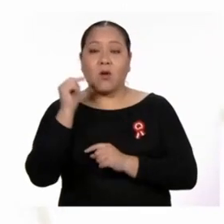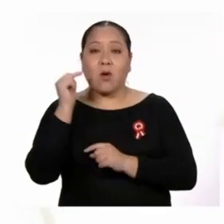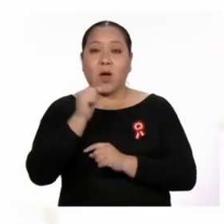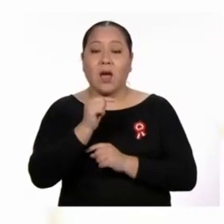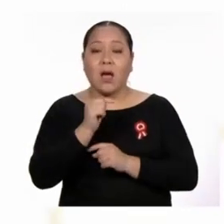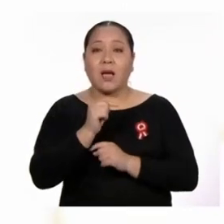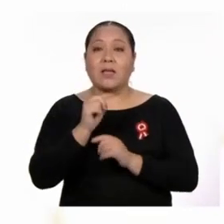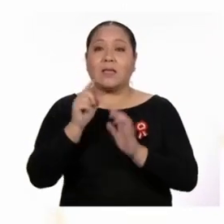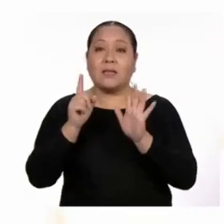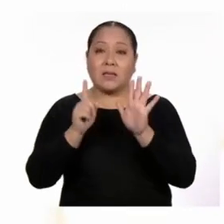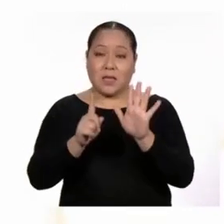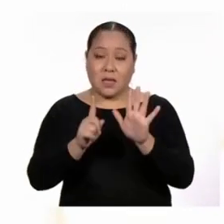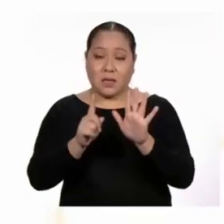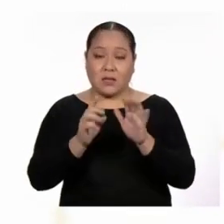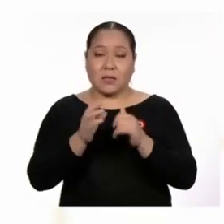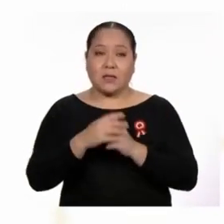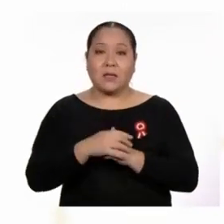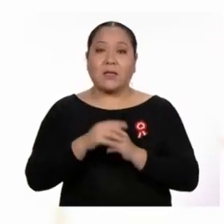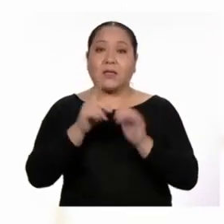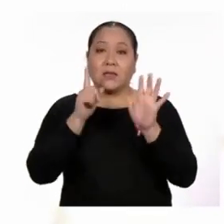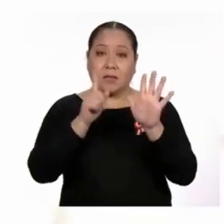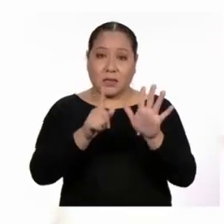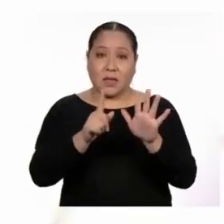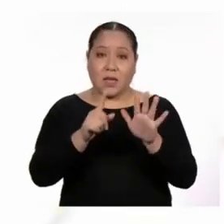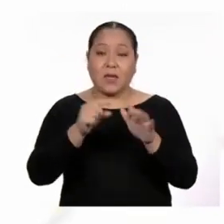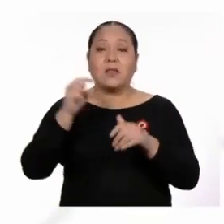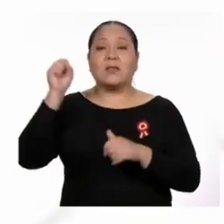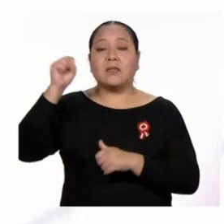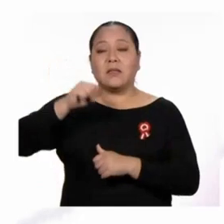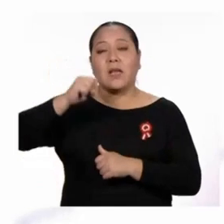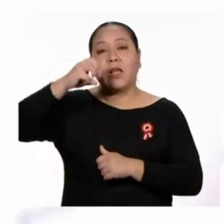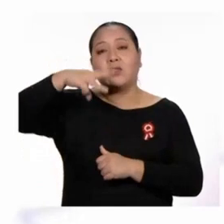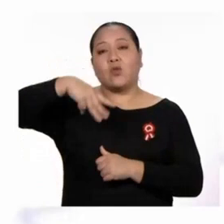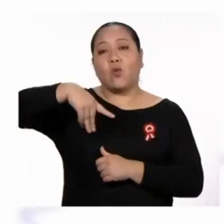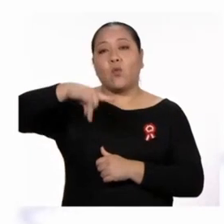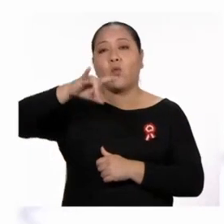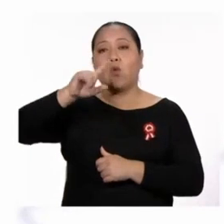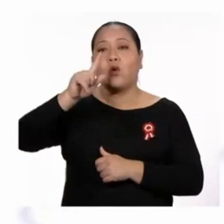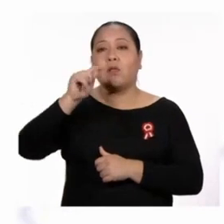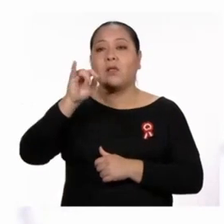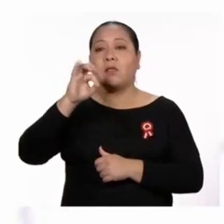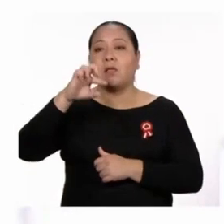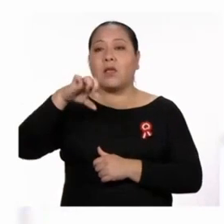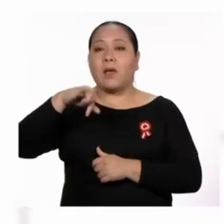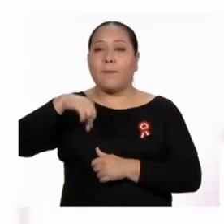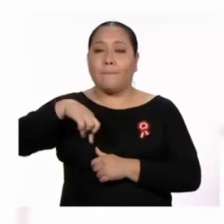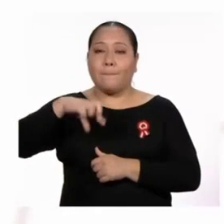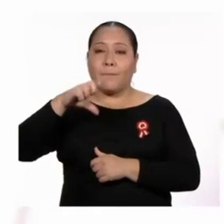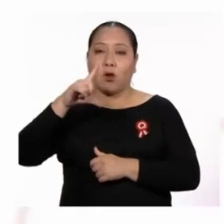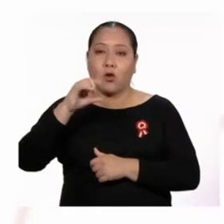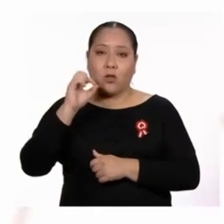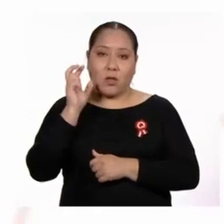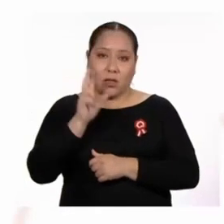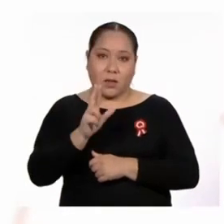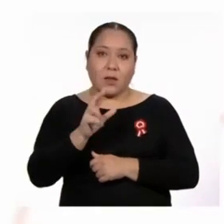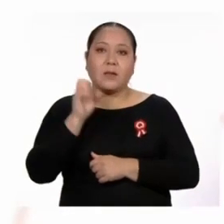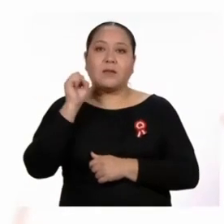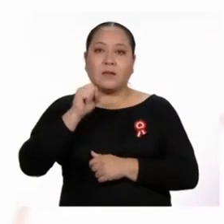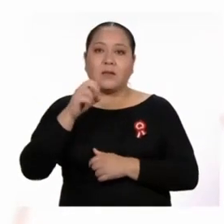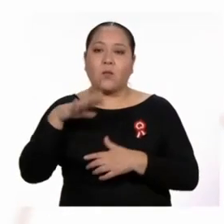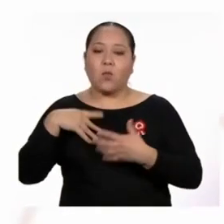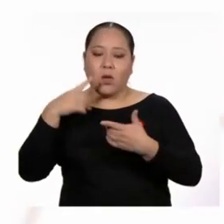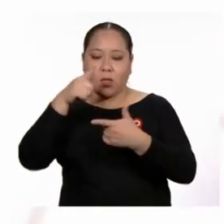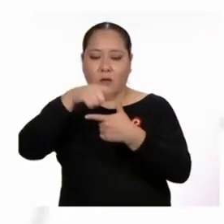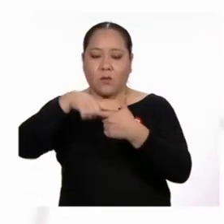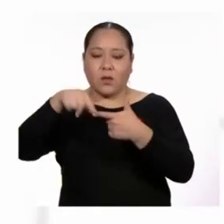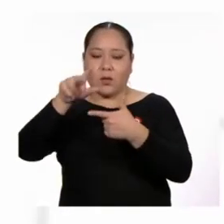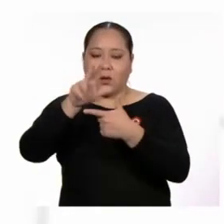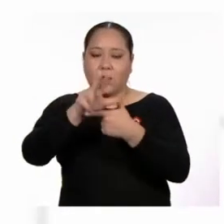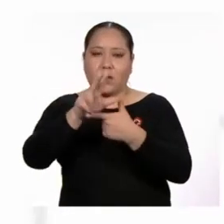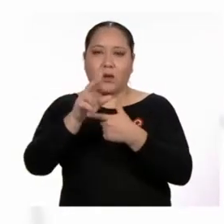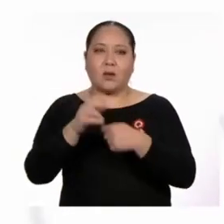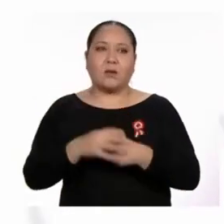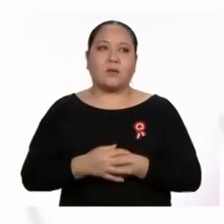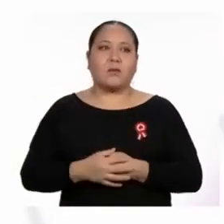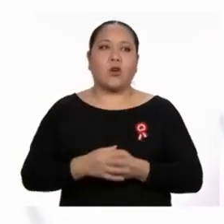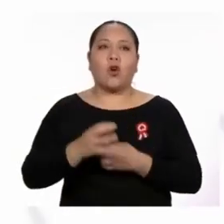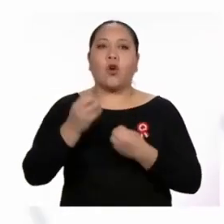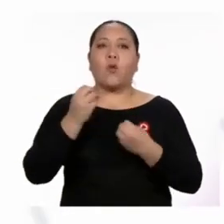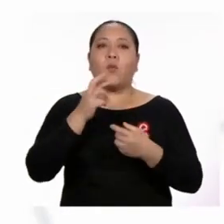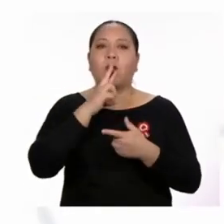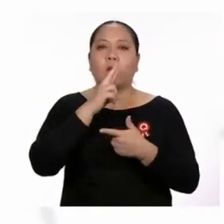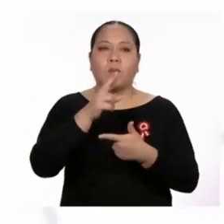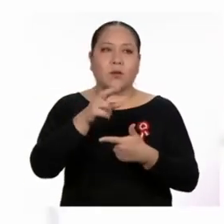que es 6. 6 es múltiplo de 3. Eso quiere decir que es divisible por 3. Y